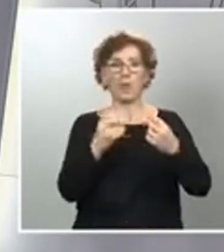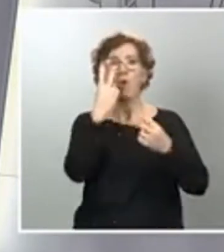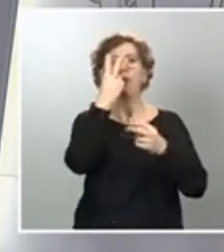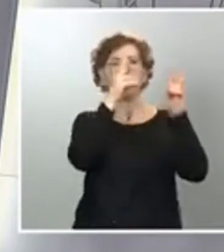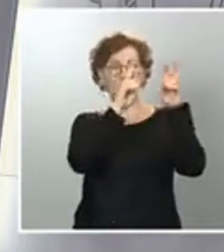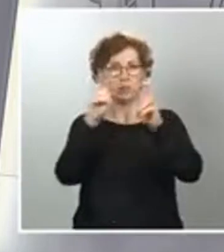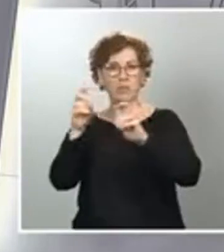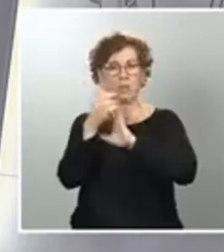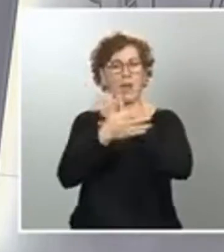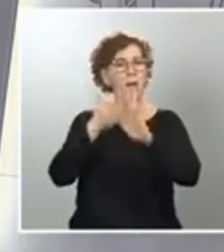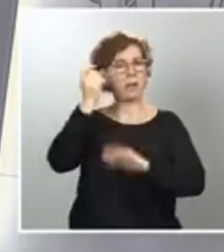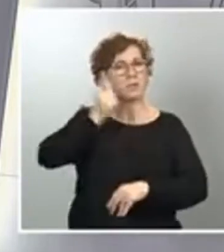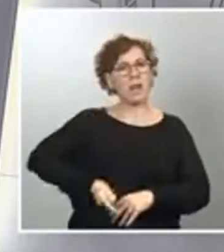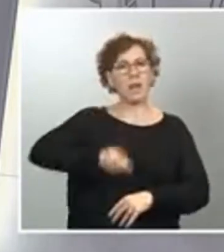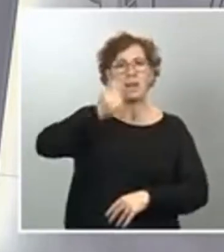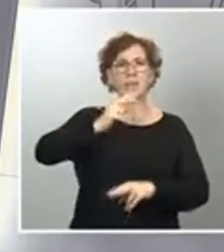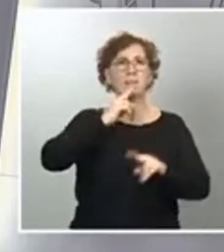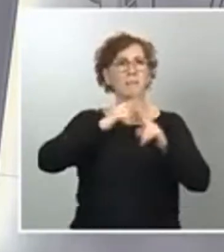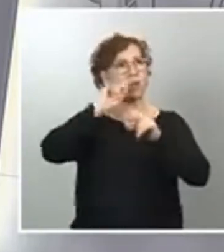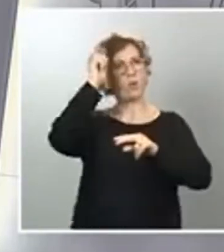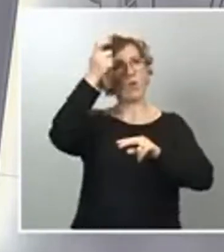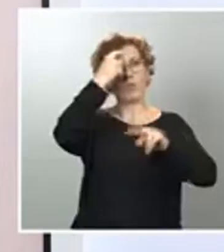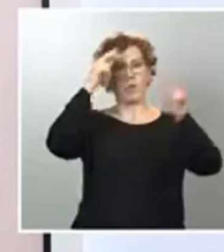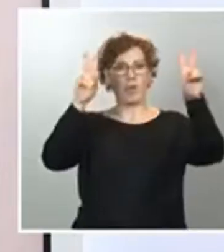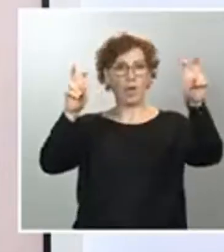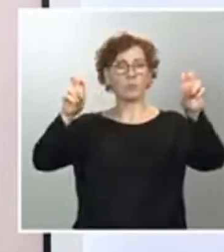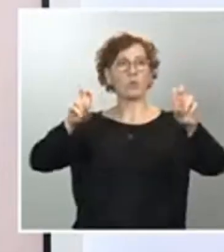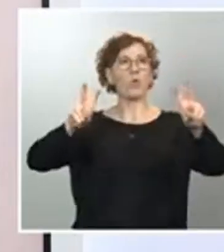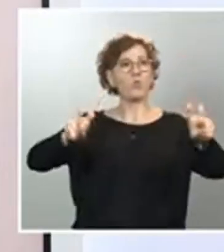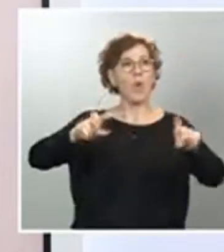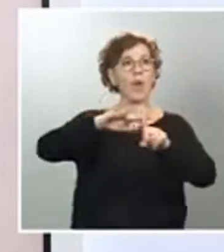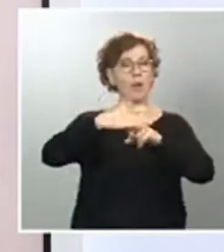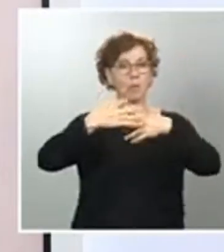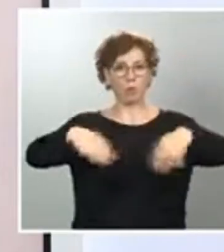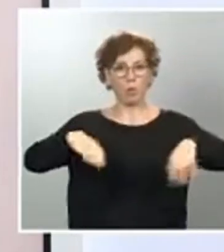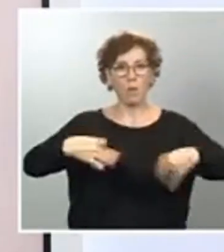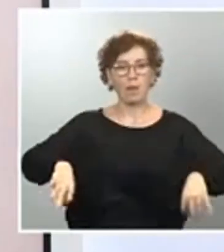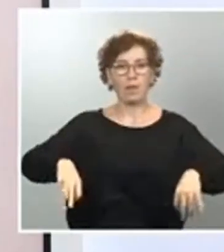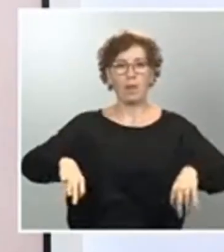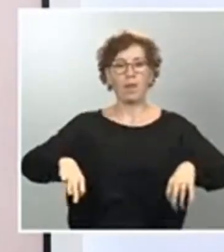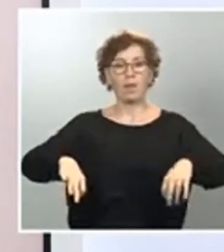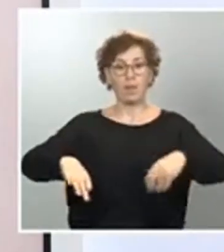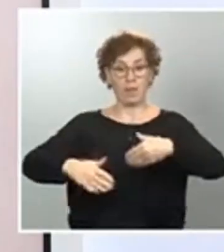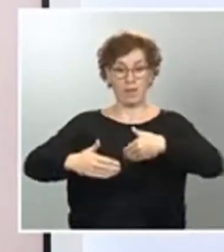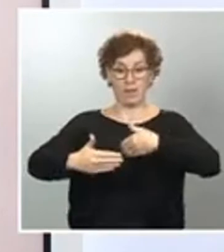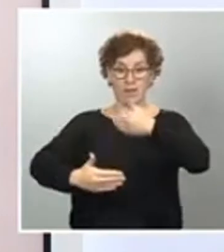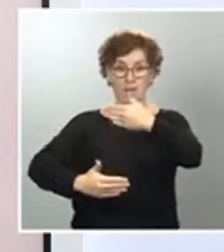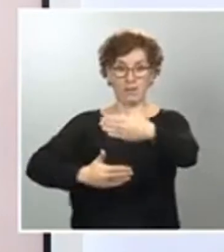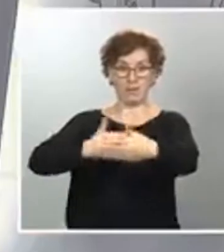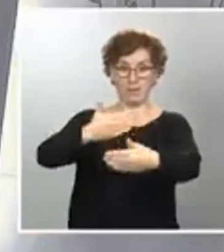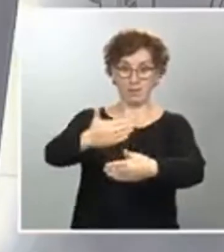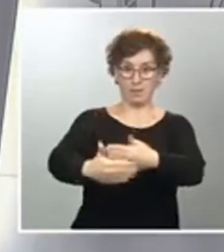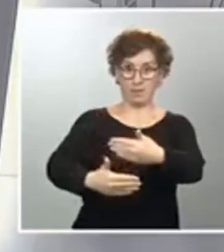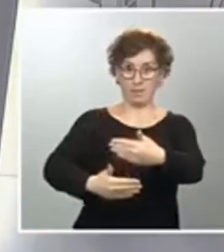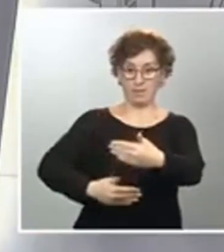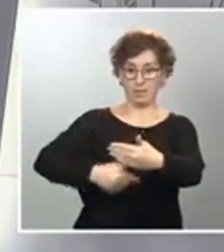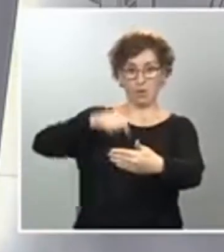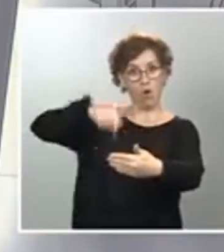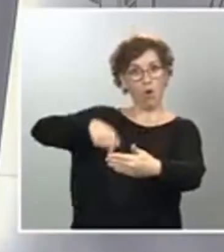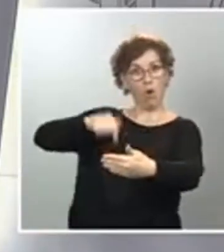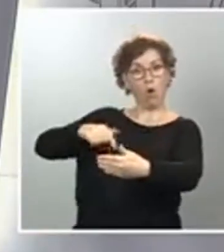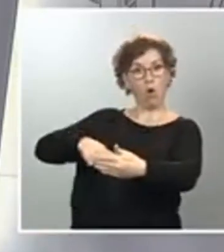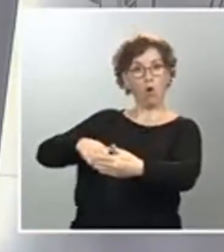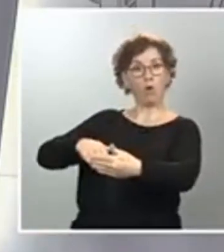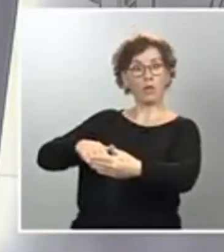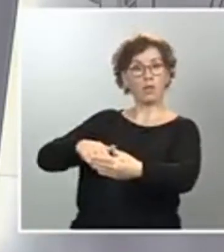normalidad. ¿El camino a esa nueva normalidad es el que nos han marcado hoy los datos de la EPA? Y luego,